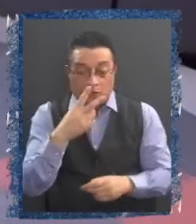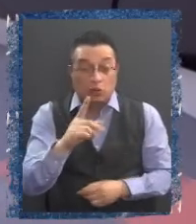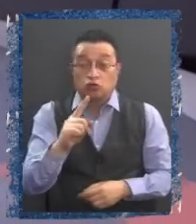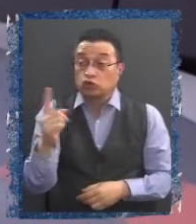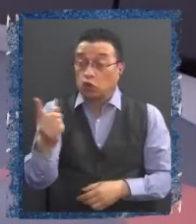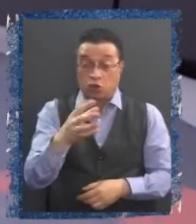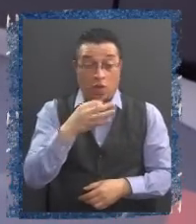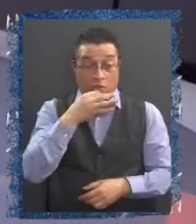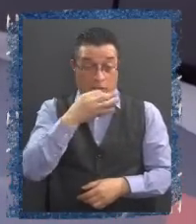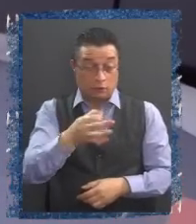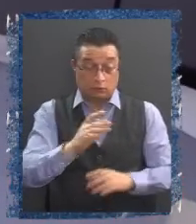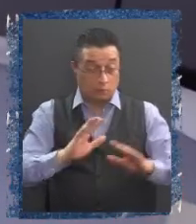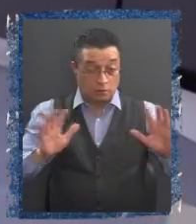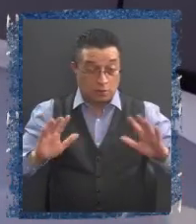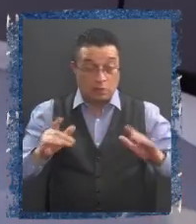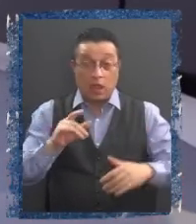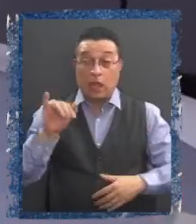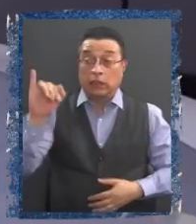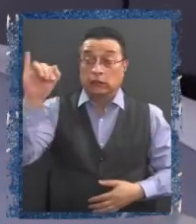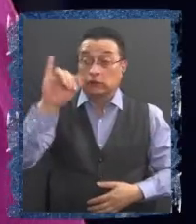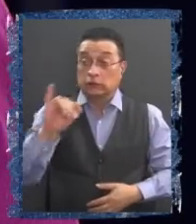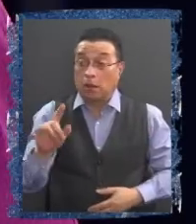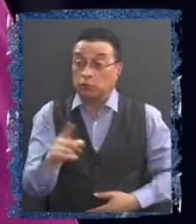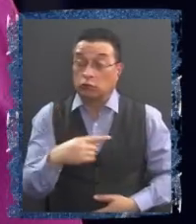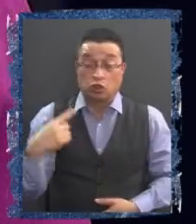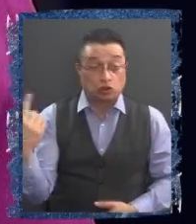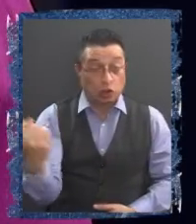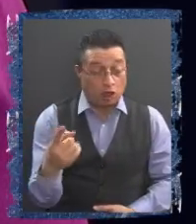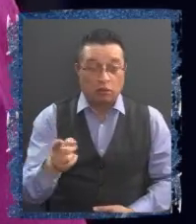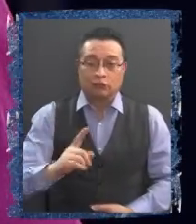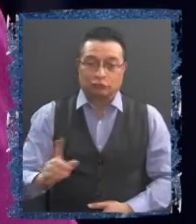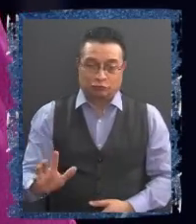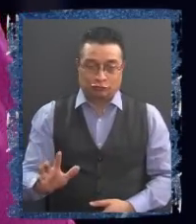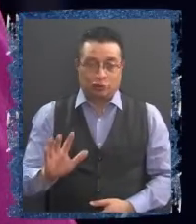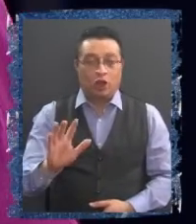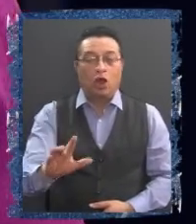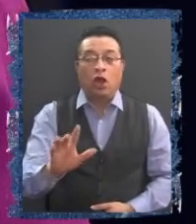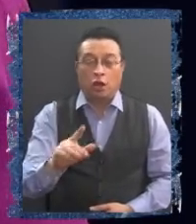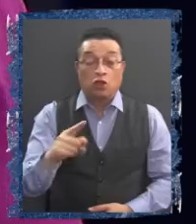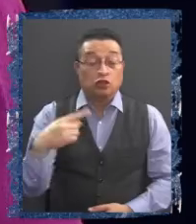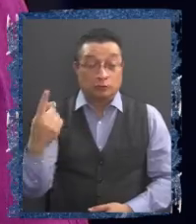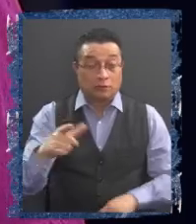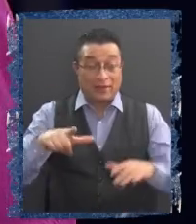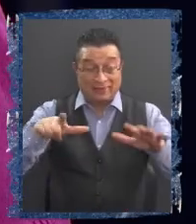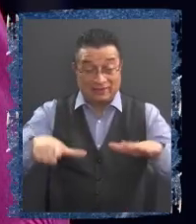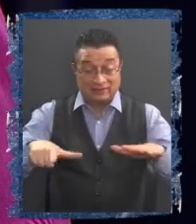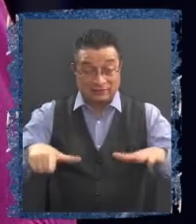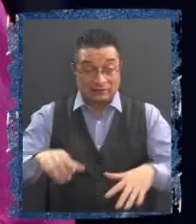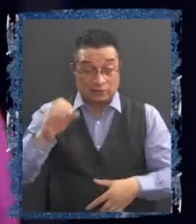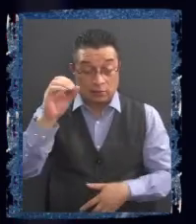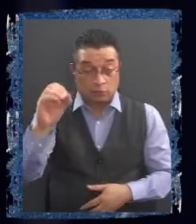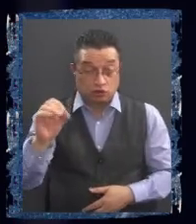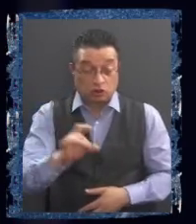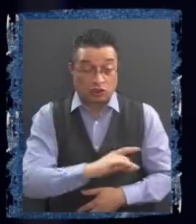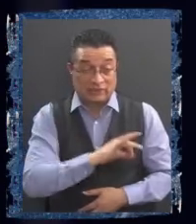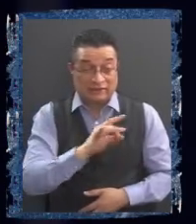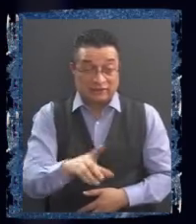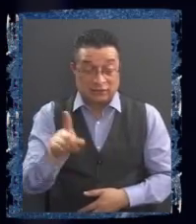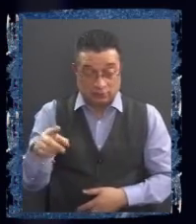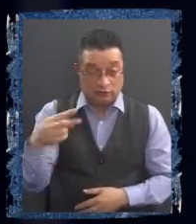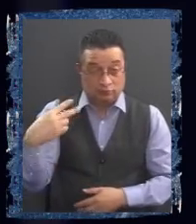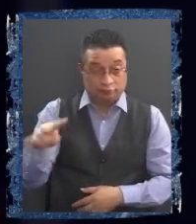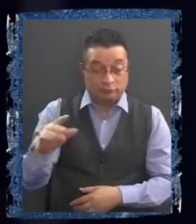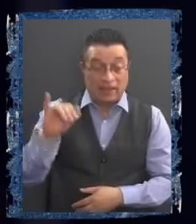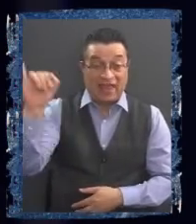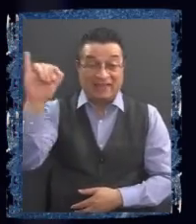que todos los de la ISAPRE, y no se olvide que quienes, del 17% de los chilenos que están en ISAPRE y el